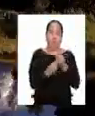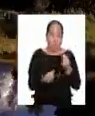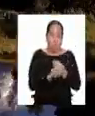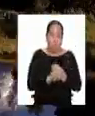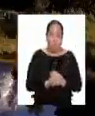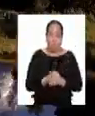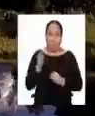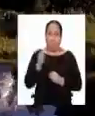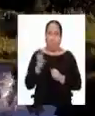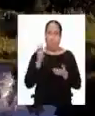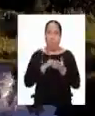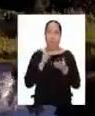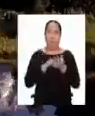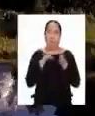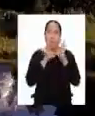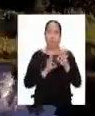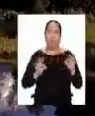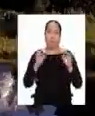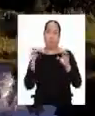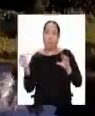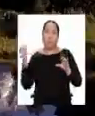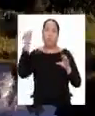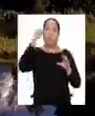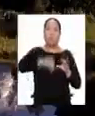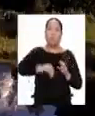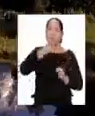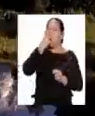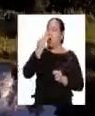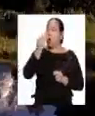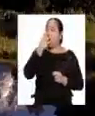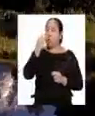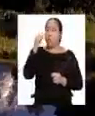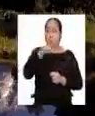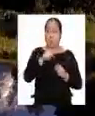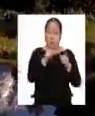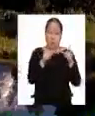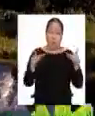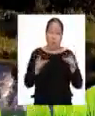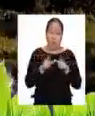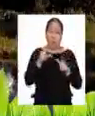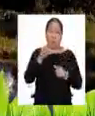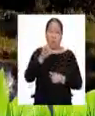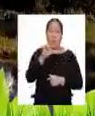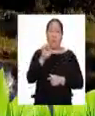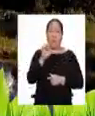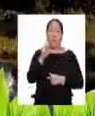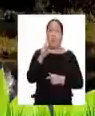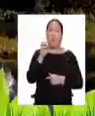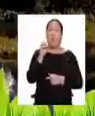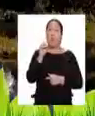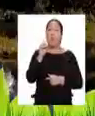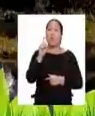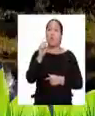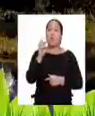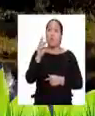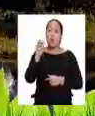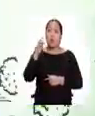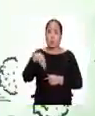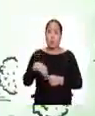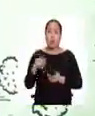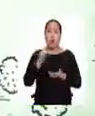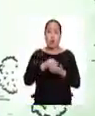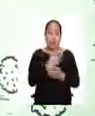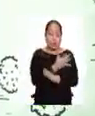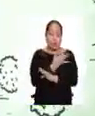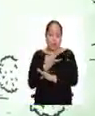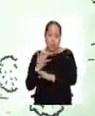más impresionante fue que con la reintroducción de los lobos, Yellowstone se repobló de especies vegetales ribereñas y